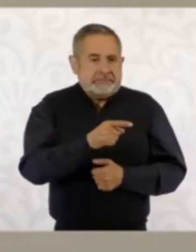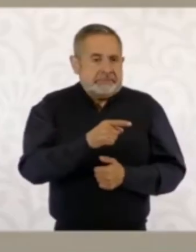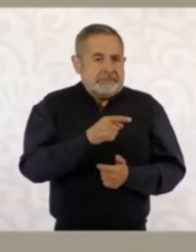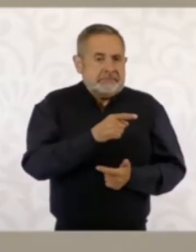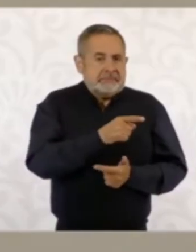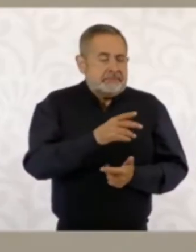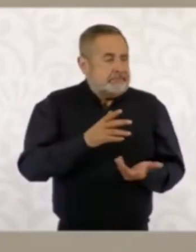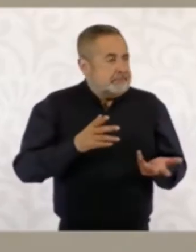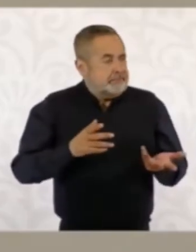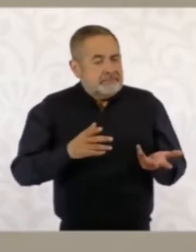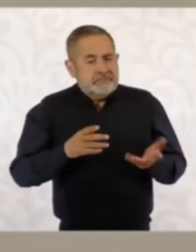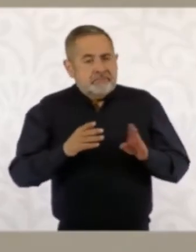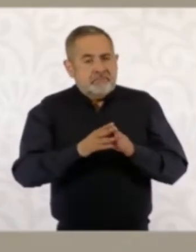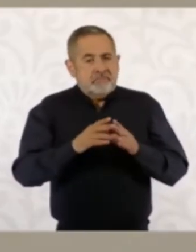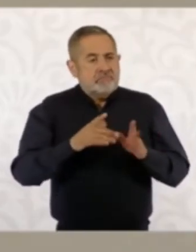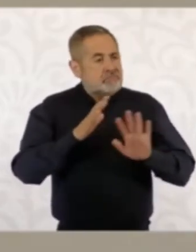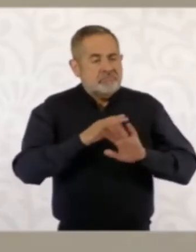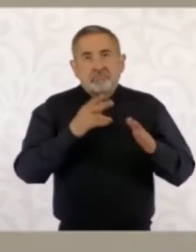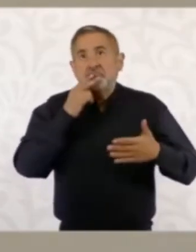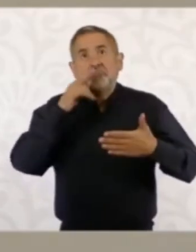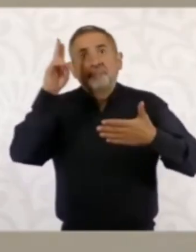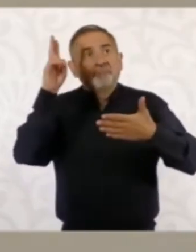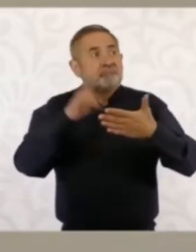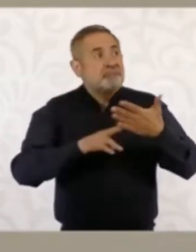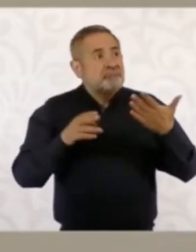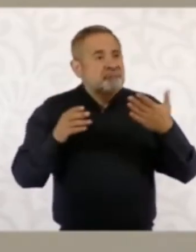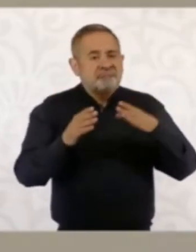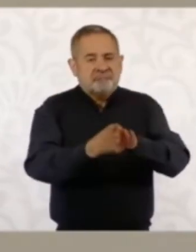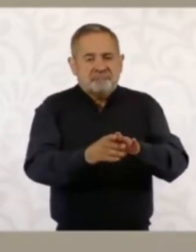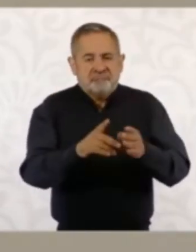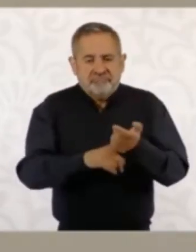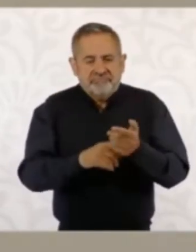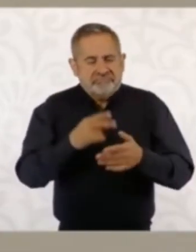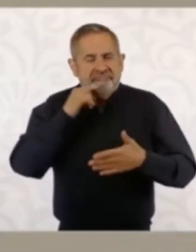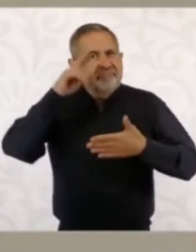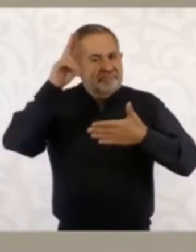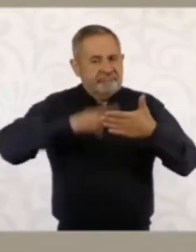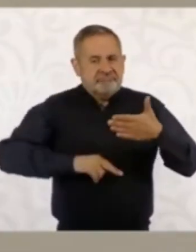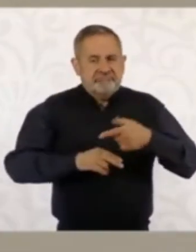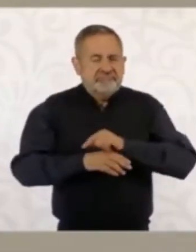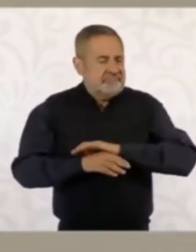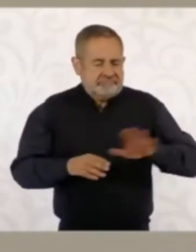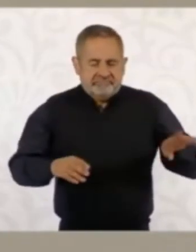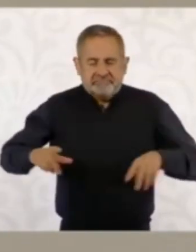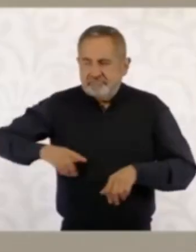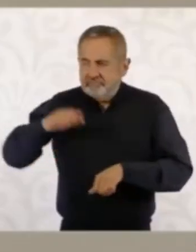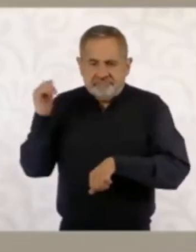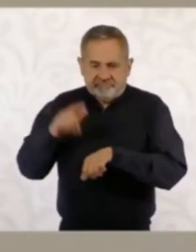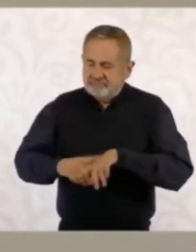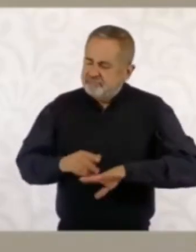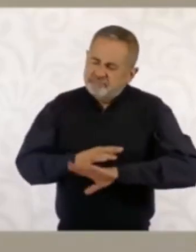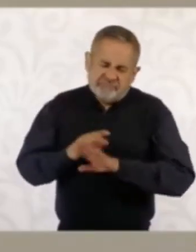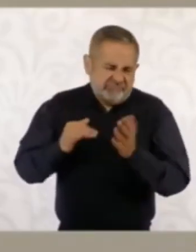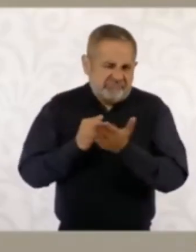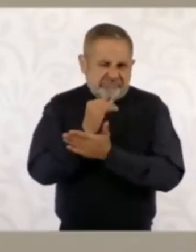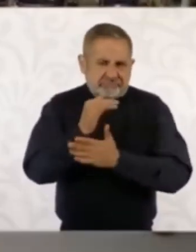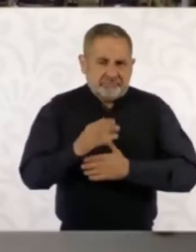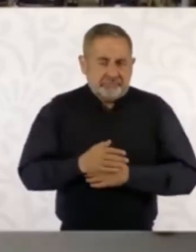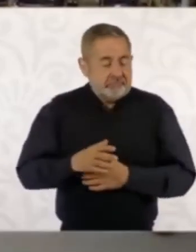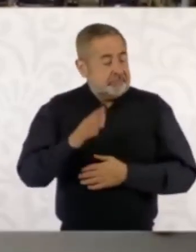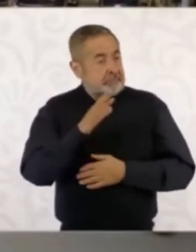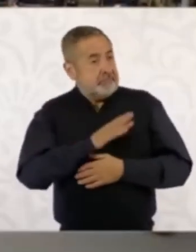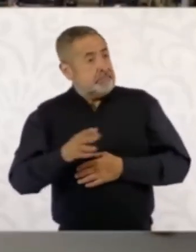de entrada clausurado esta mina por parte del gobierno federal, algo también inédito